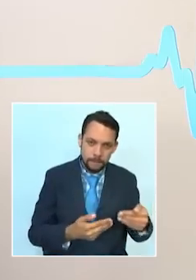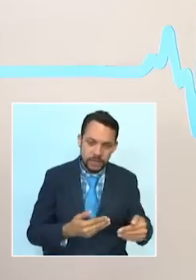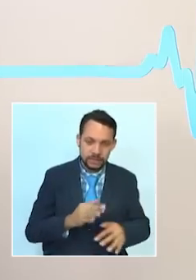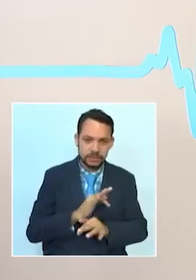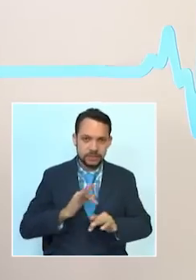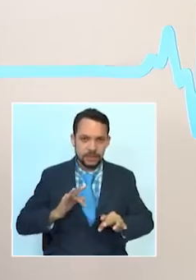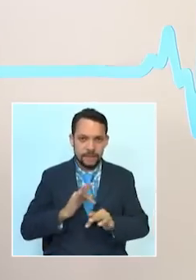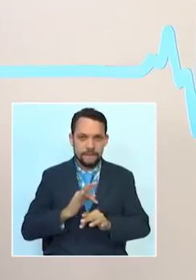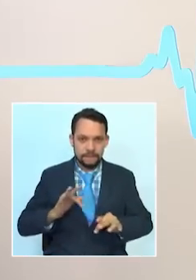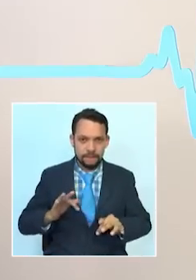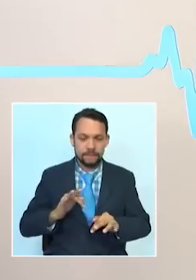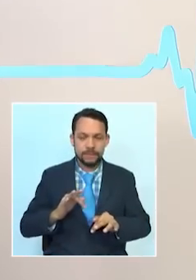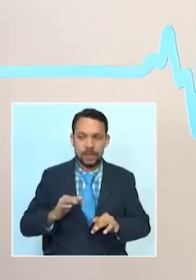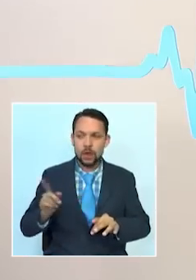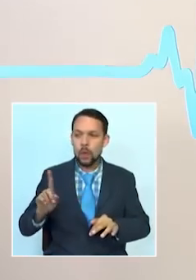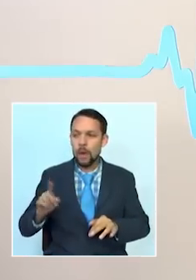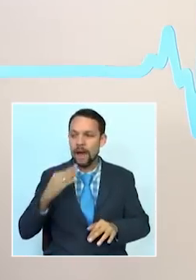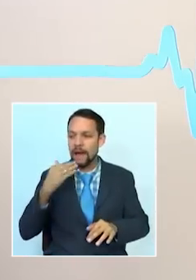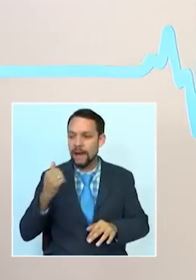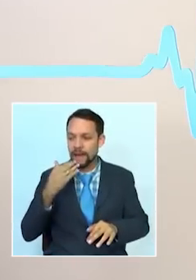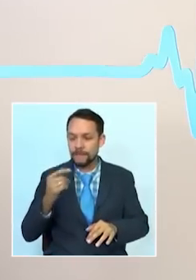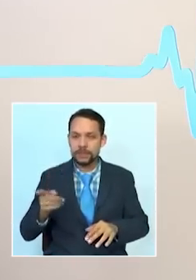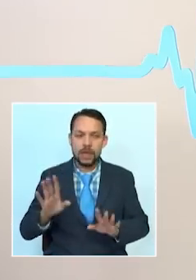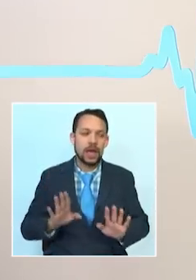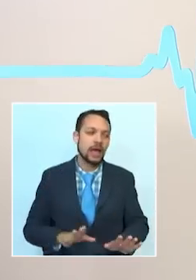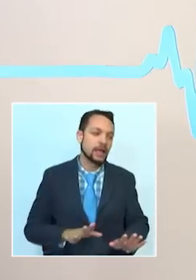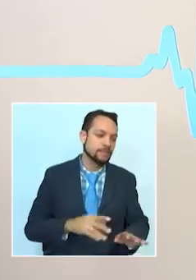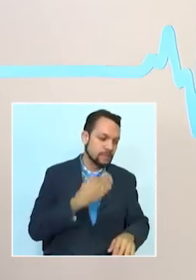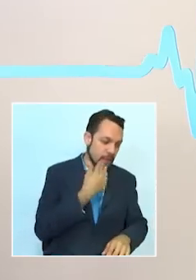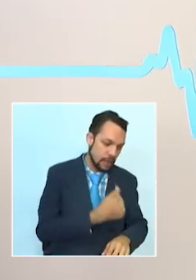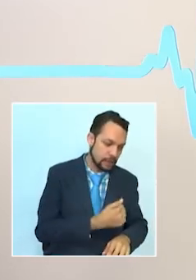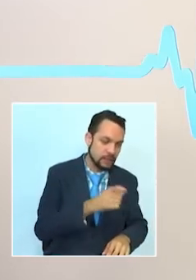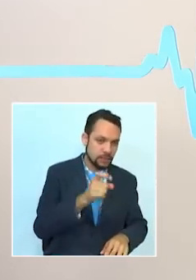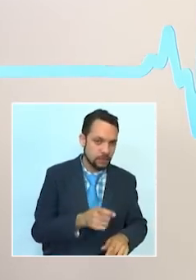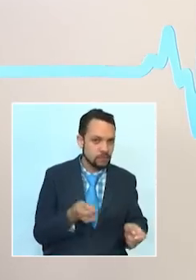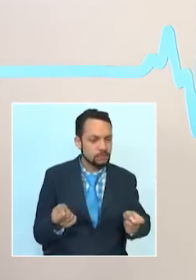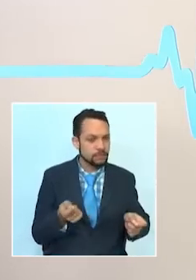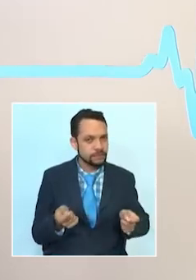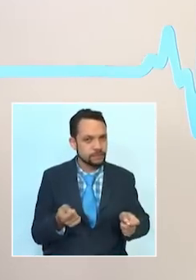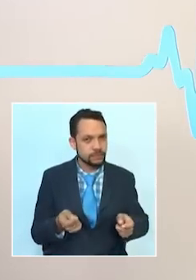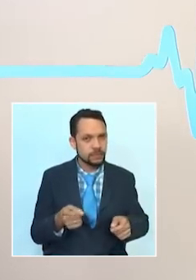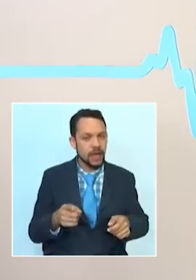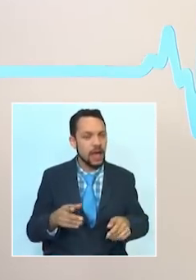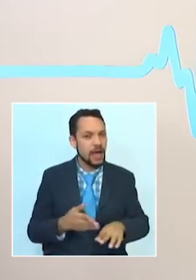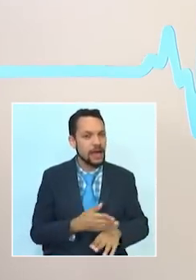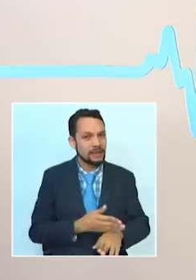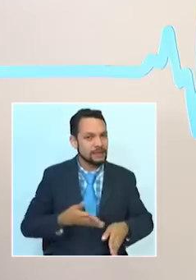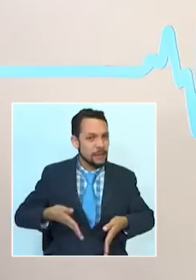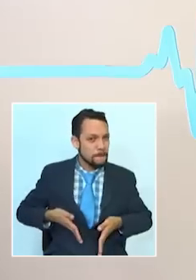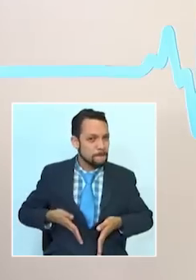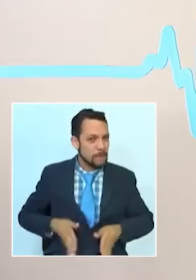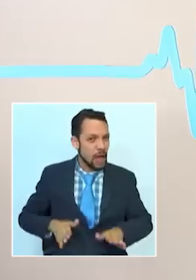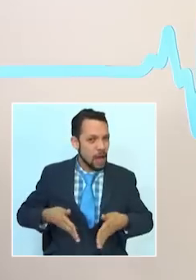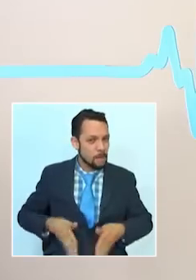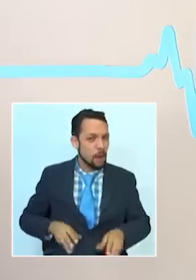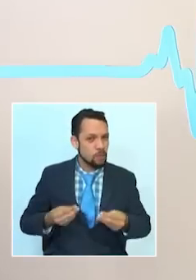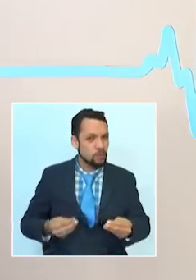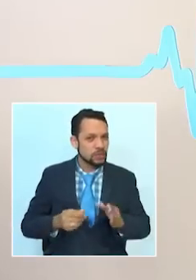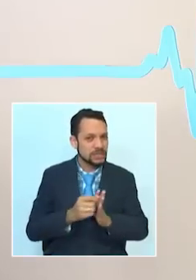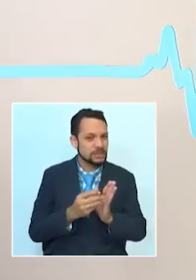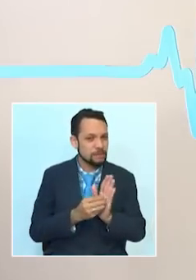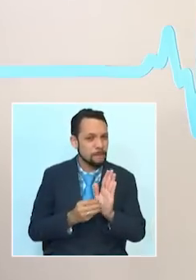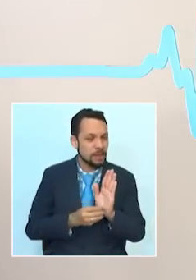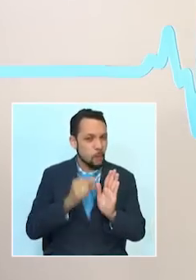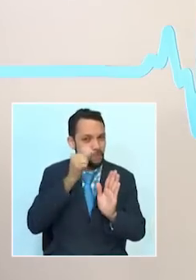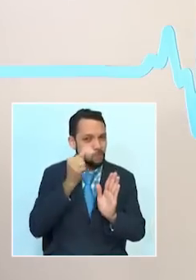urólogo es una mujer es una mujer entonces aquí con la mujer si la mujer tuvo partos o sea varios embarazos podemos tener